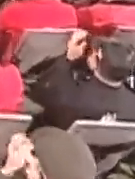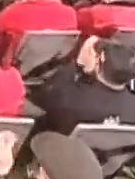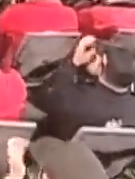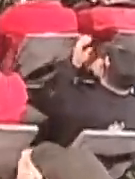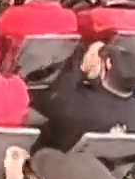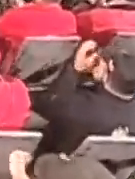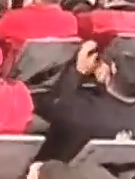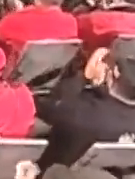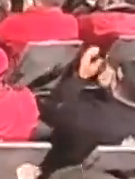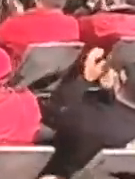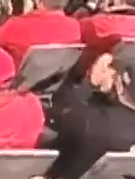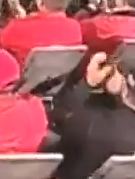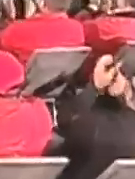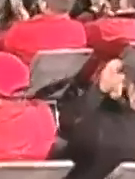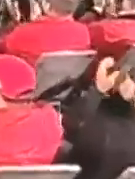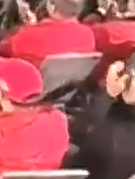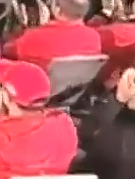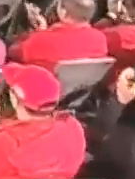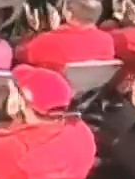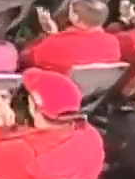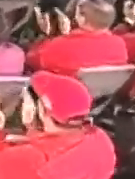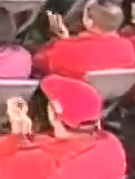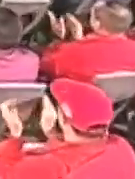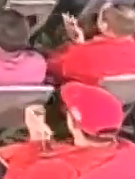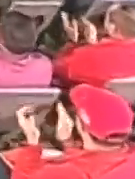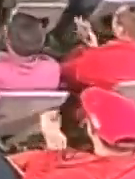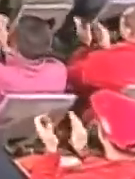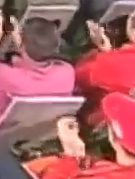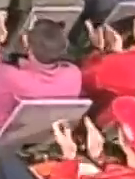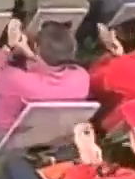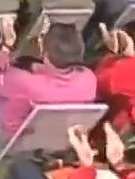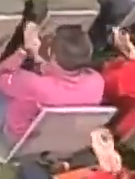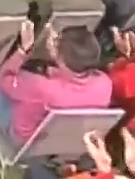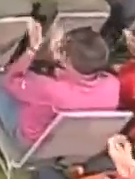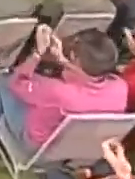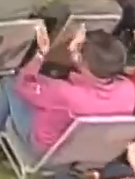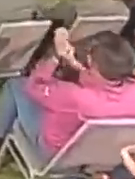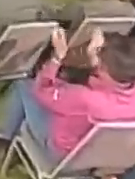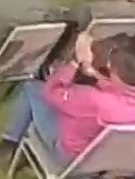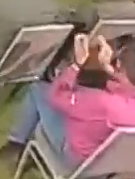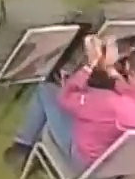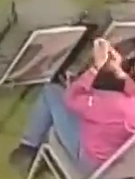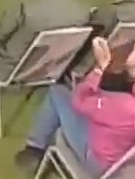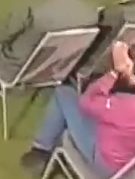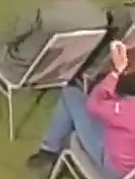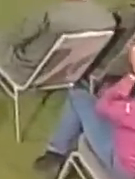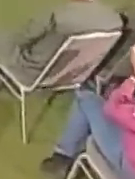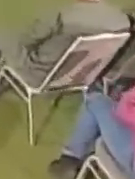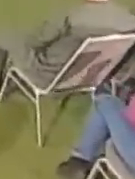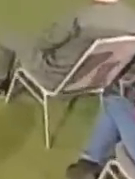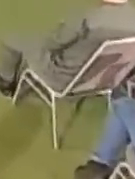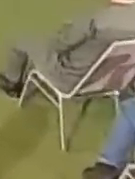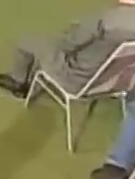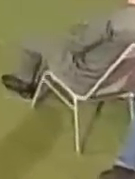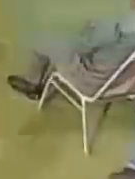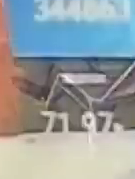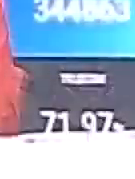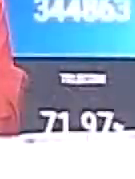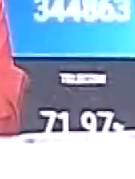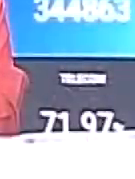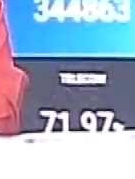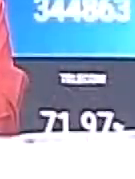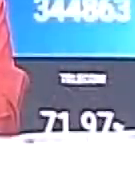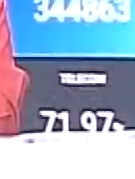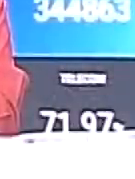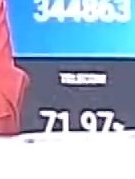Vamos pues por los caminos, comandante. Seguimos pues por los caminos. Por los